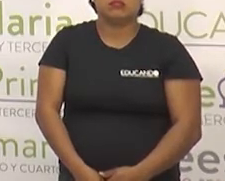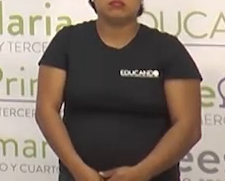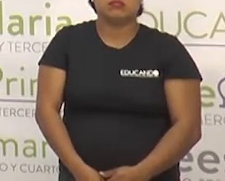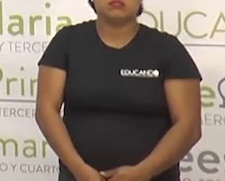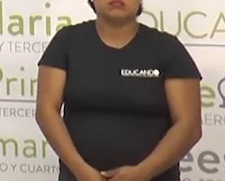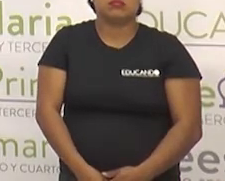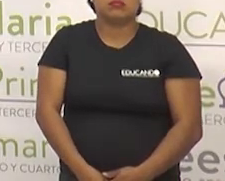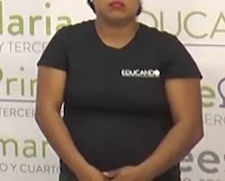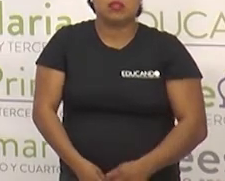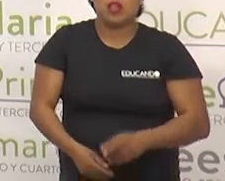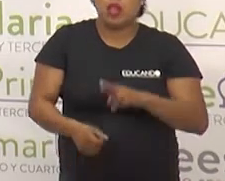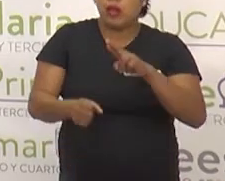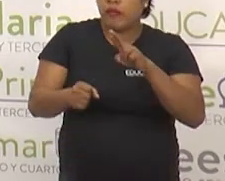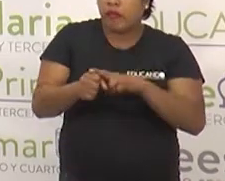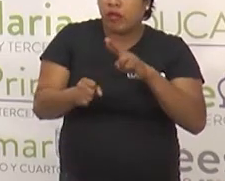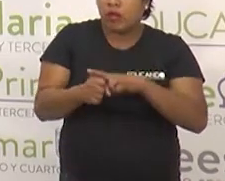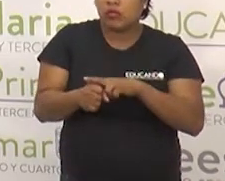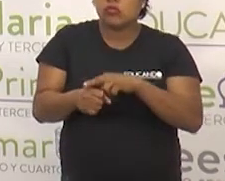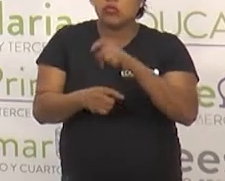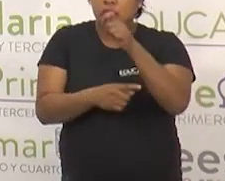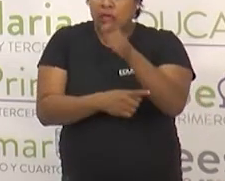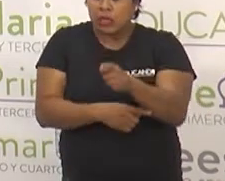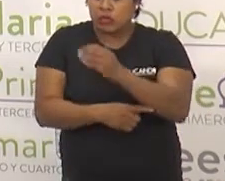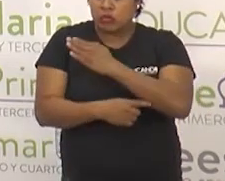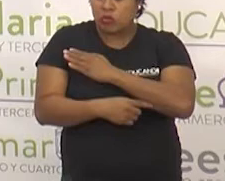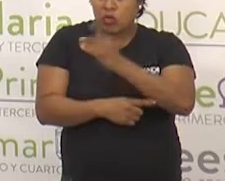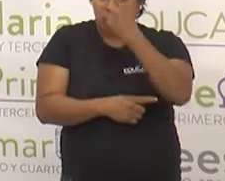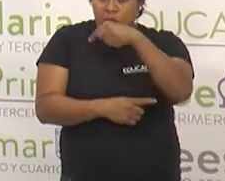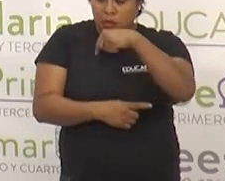mi salud.